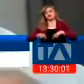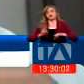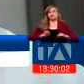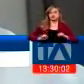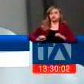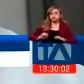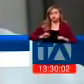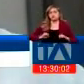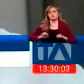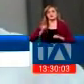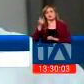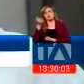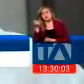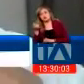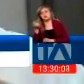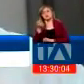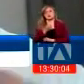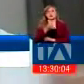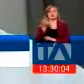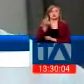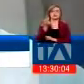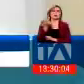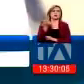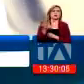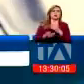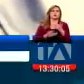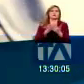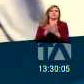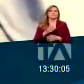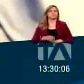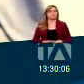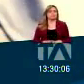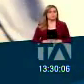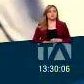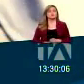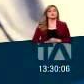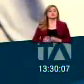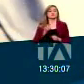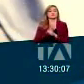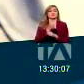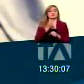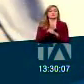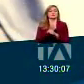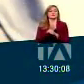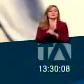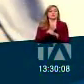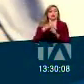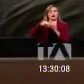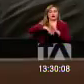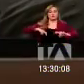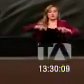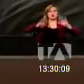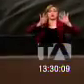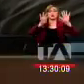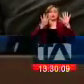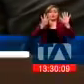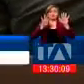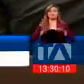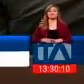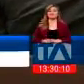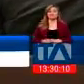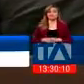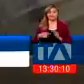Significa dinero al final del día, dinero de todos. Pero pese al trabajo, hasta ahora solo 9 casos están en instrucción fiscal, es decir,